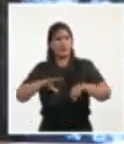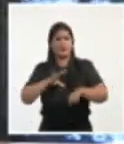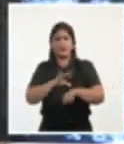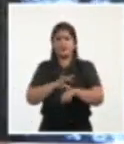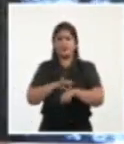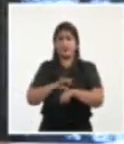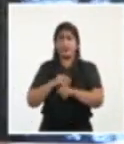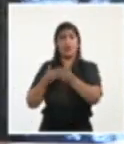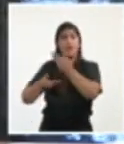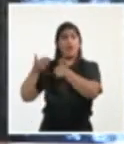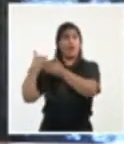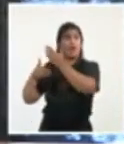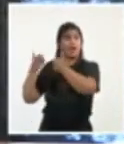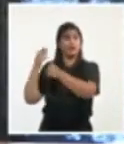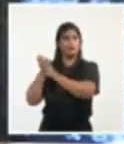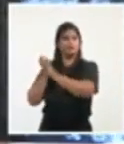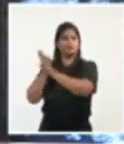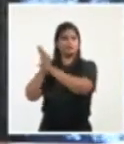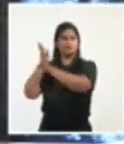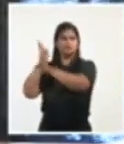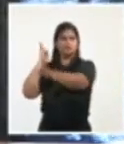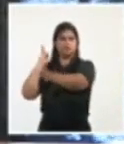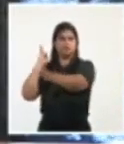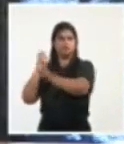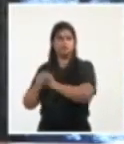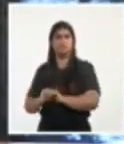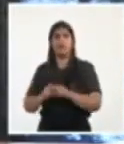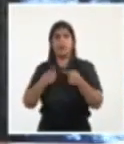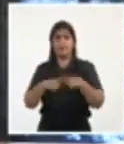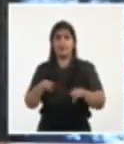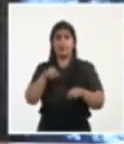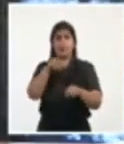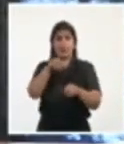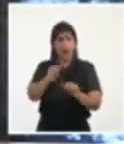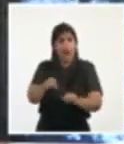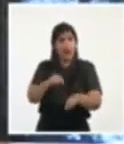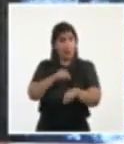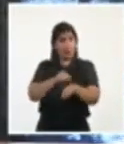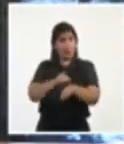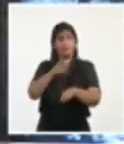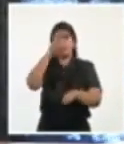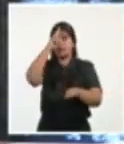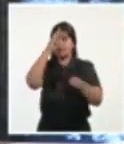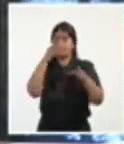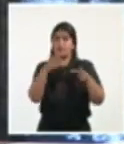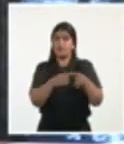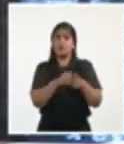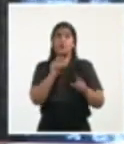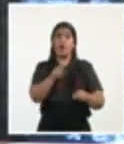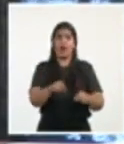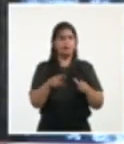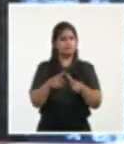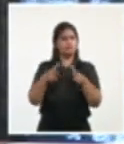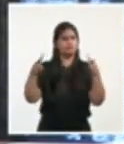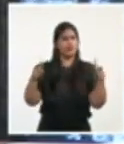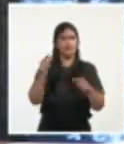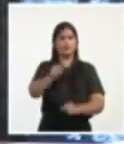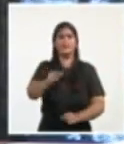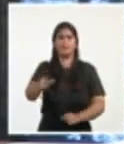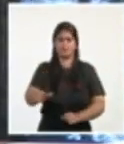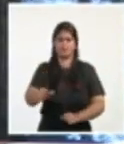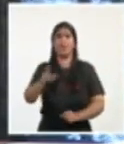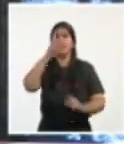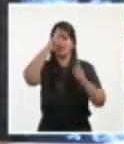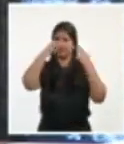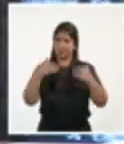en policlínicos, ya con la incorporación de personal de salud, también el número de puestos donde podemos hacer los test de antígenos para que la persona tenga que